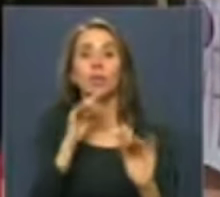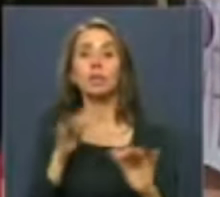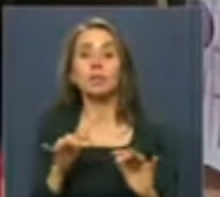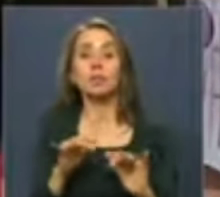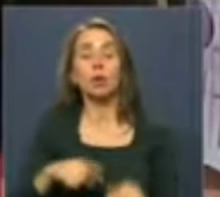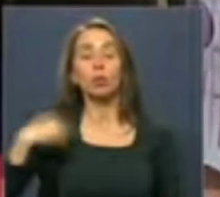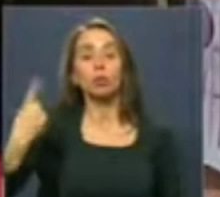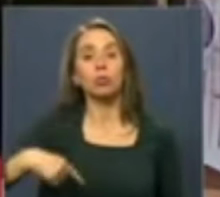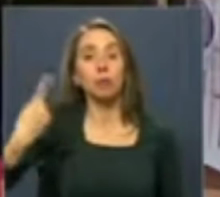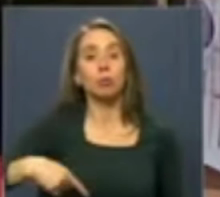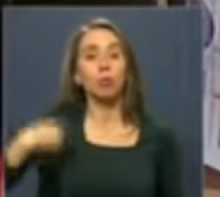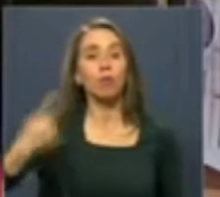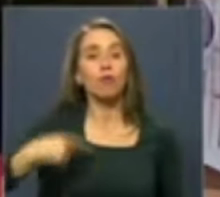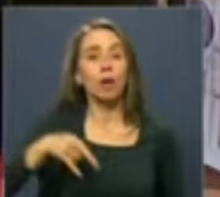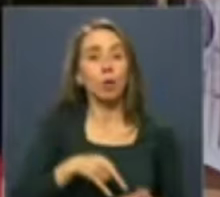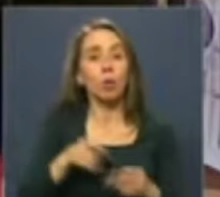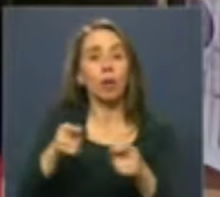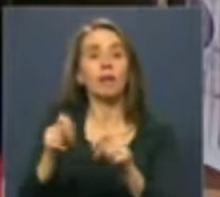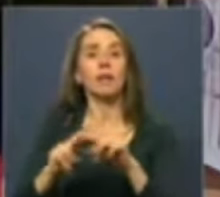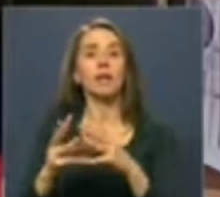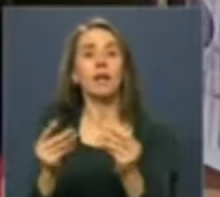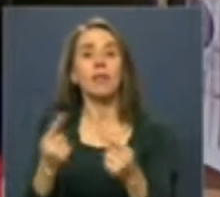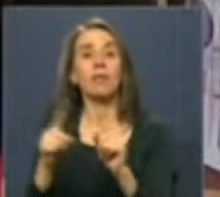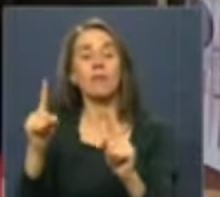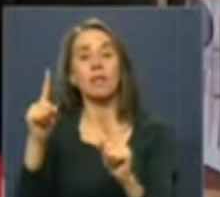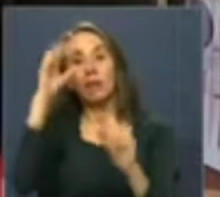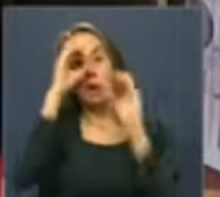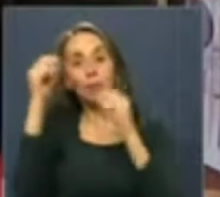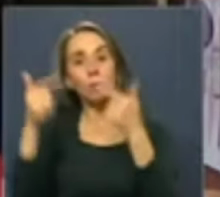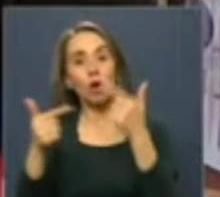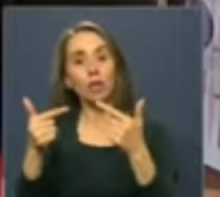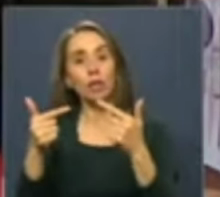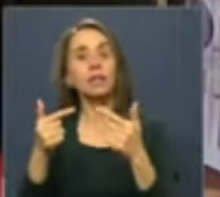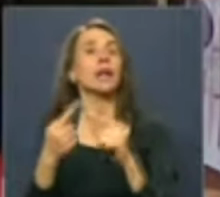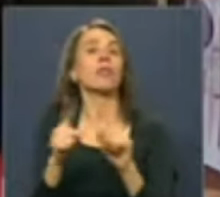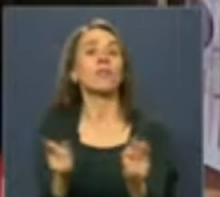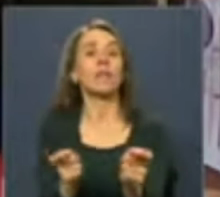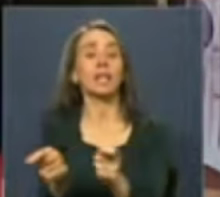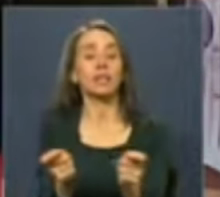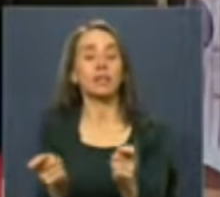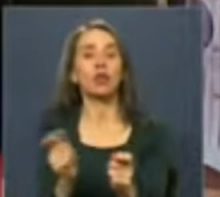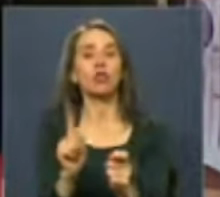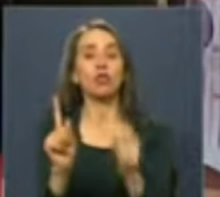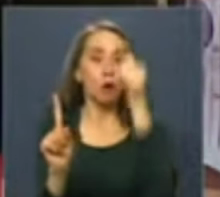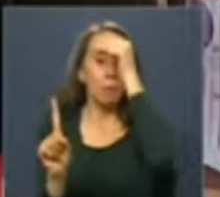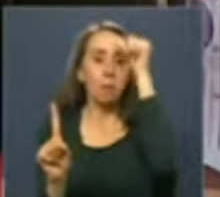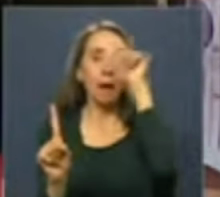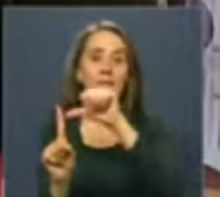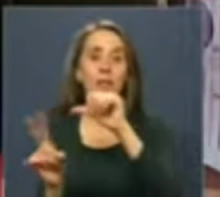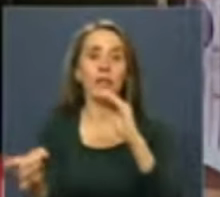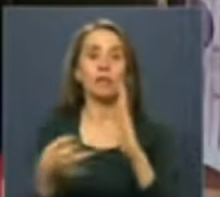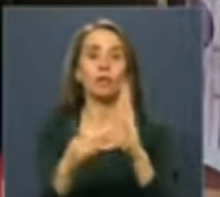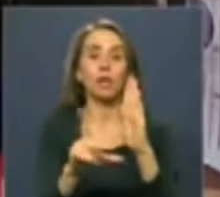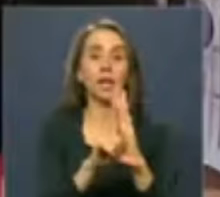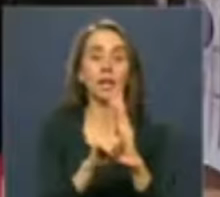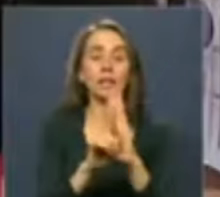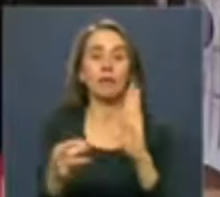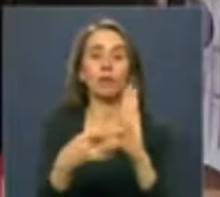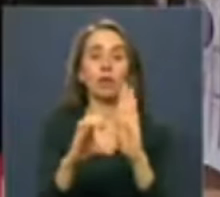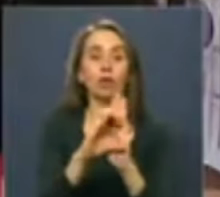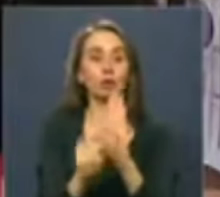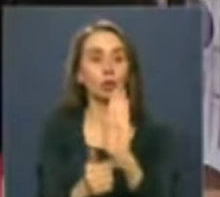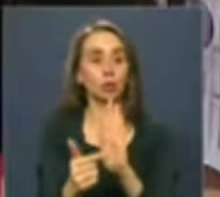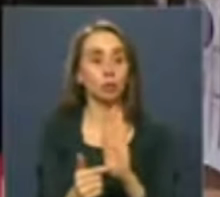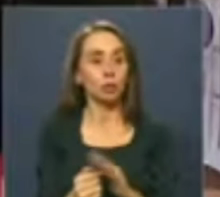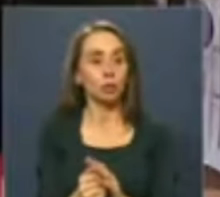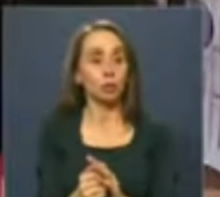en nuestra historia las acusaciones constitucionales se han usado con demasiada frecuencia para resolver diferencias políticas